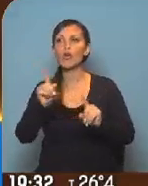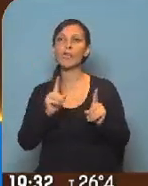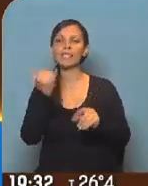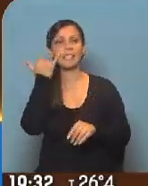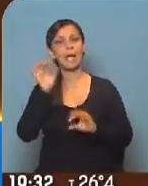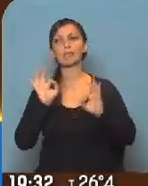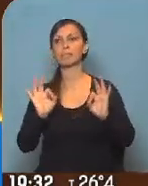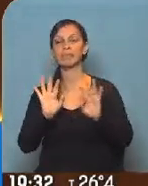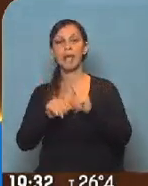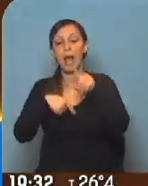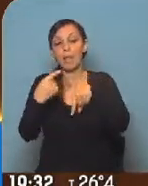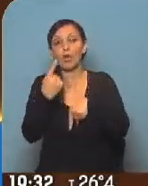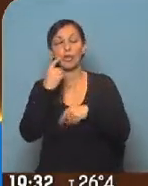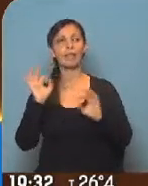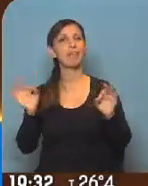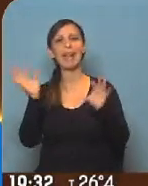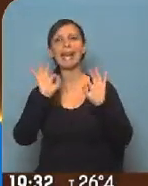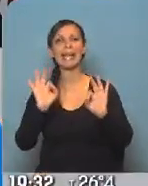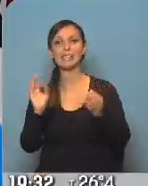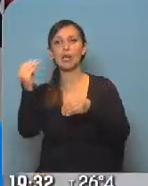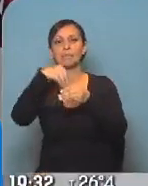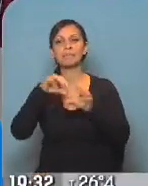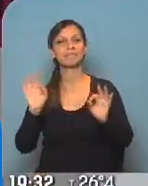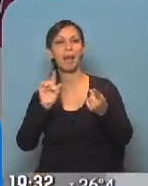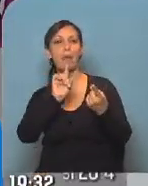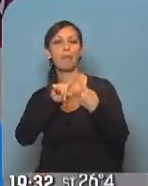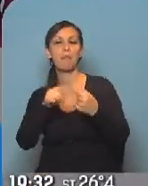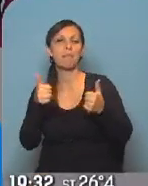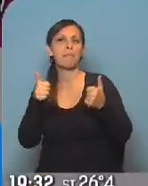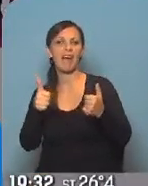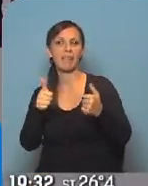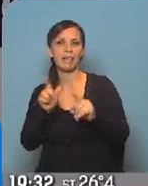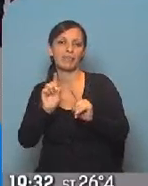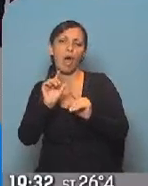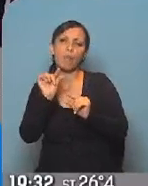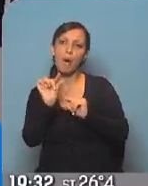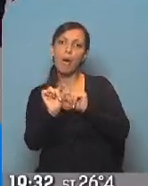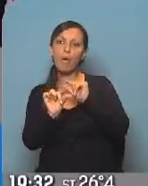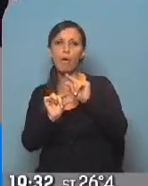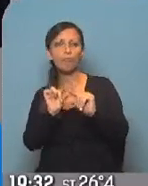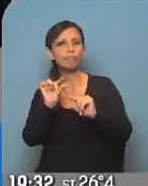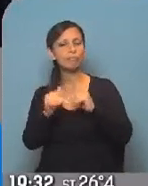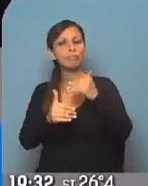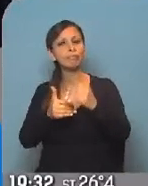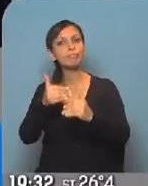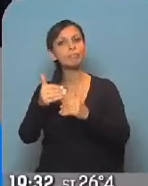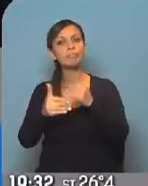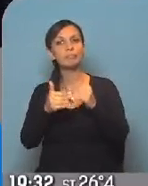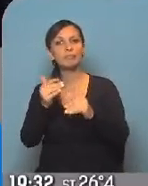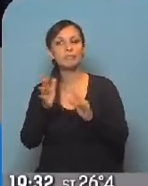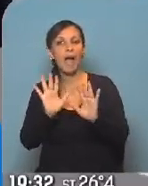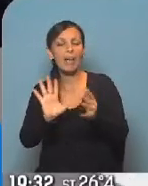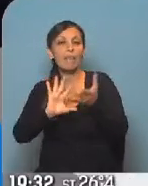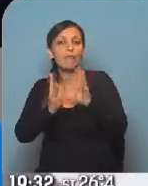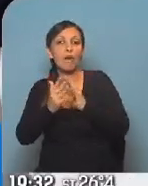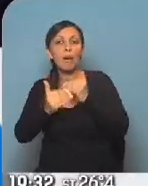levanta un día a la mañana y efectivamente ya está dentro del universo de las naciones más civilizadas